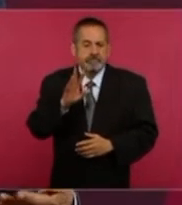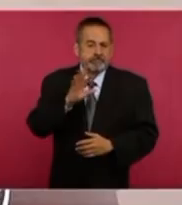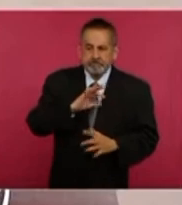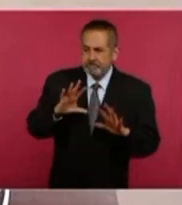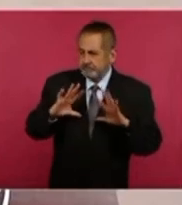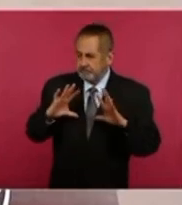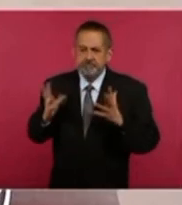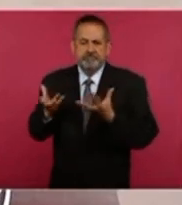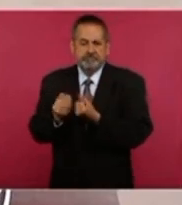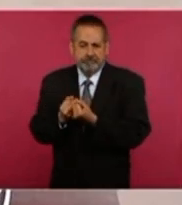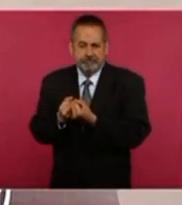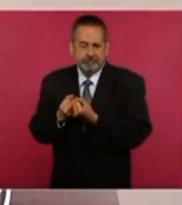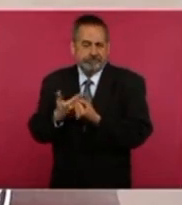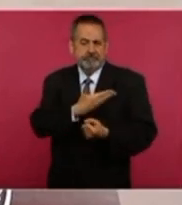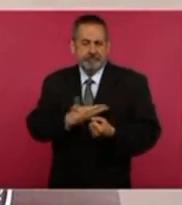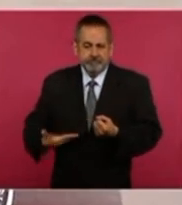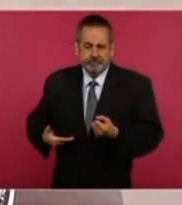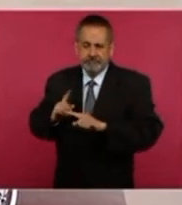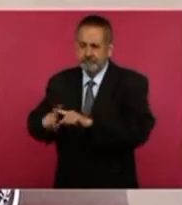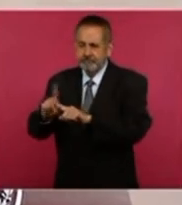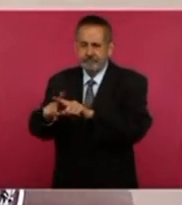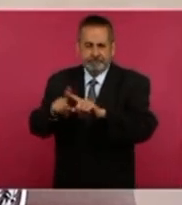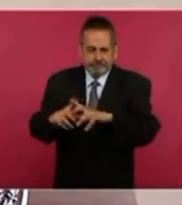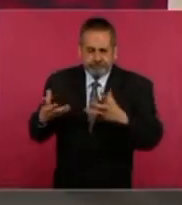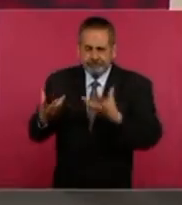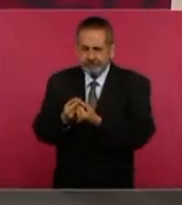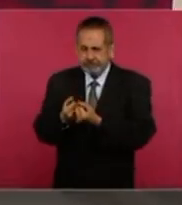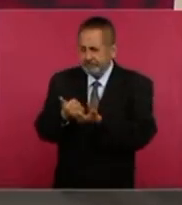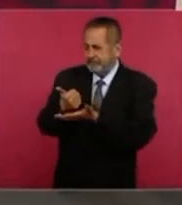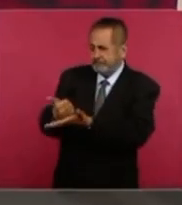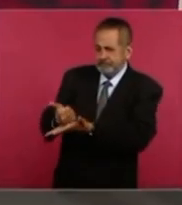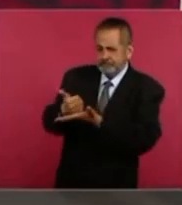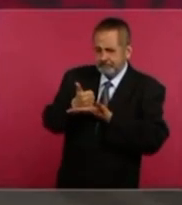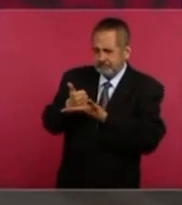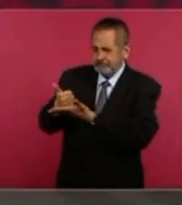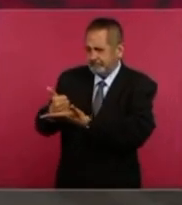juntos? ¿Cómo nos ayudamos?